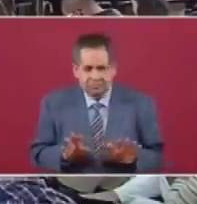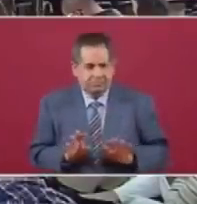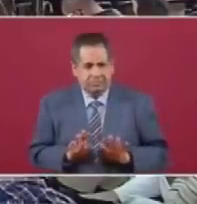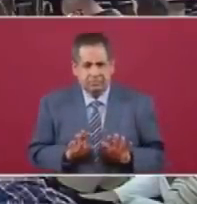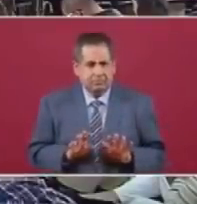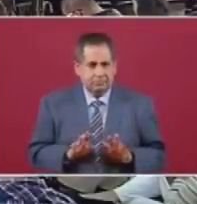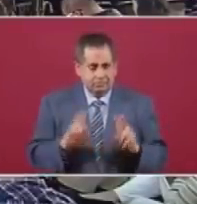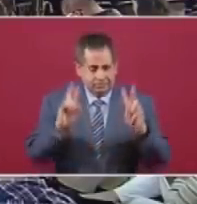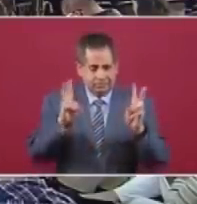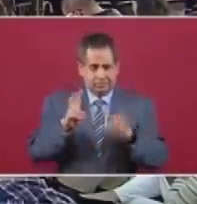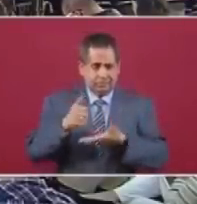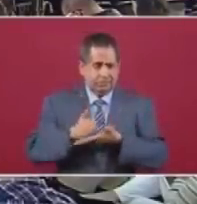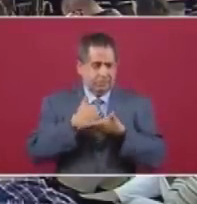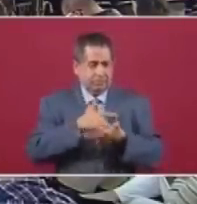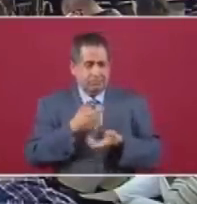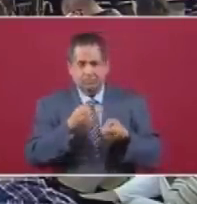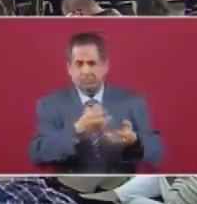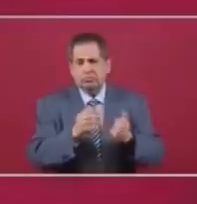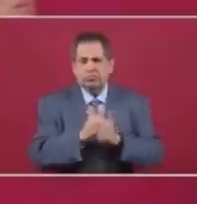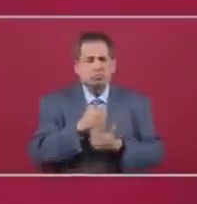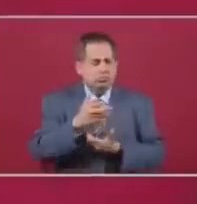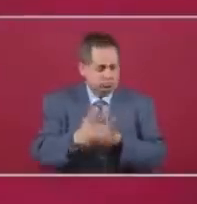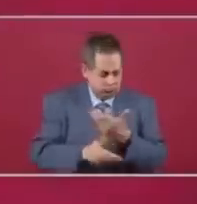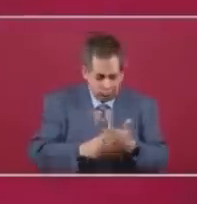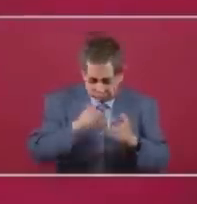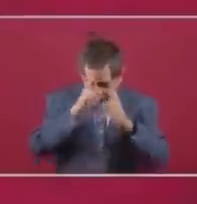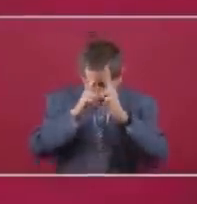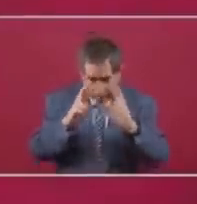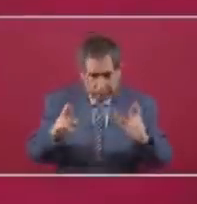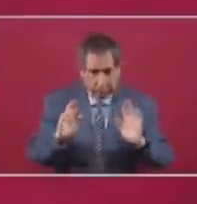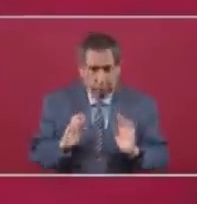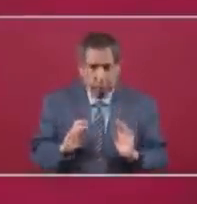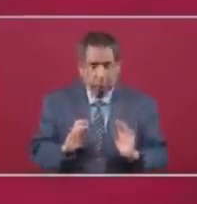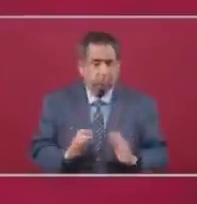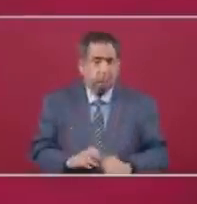este tema. Lo digo con todo respeto